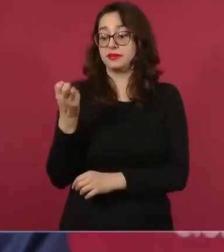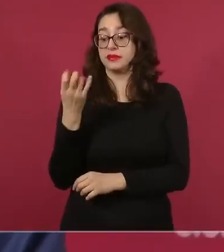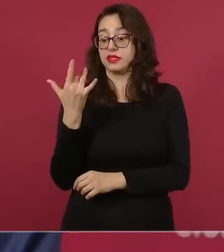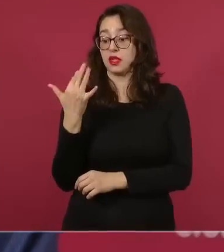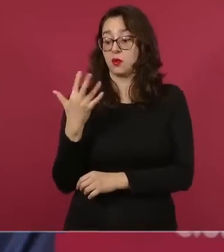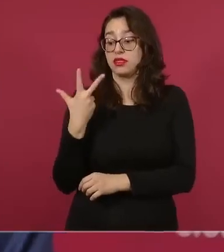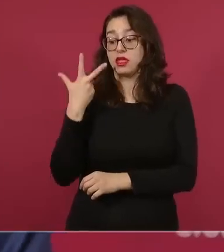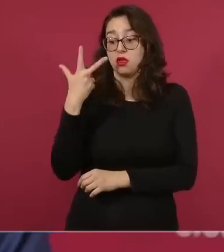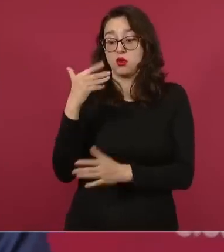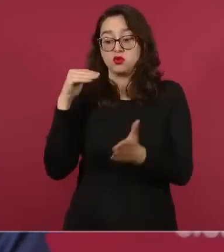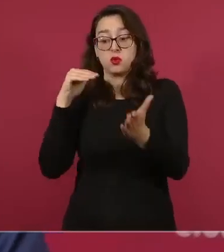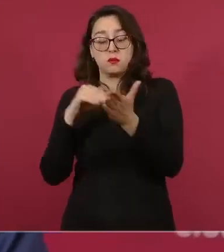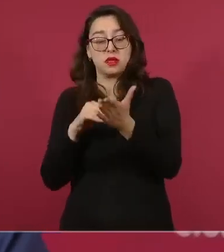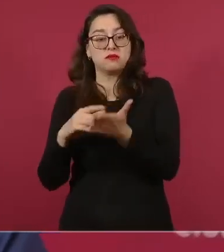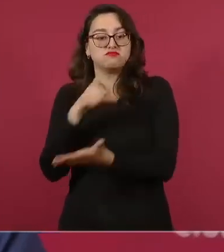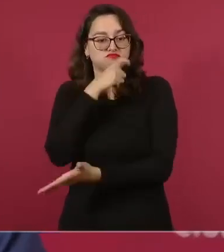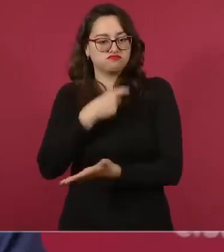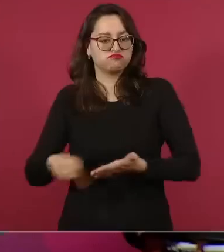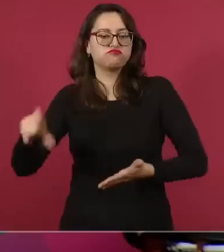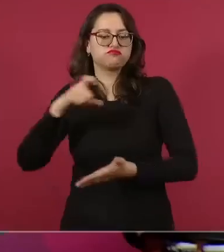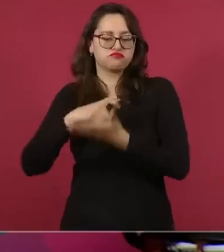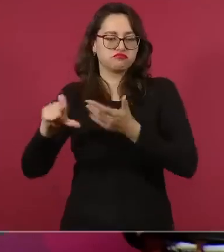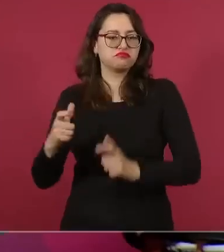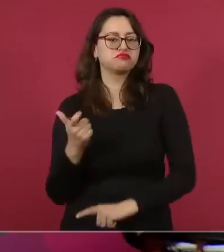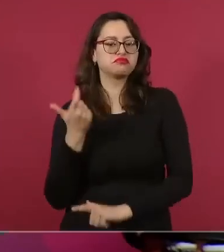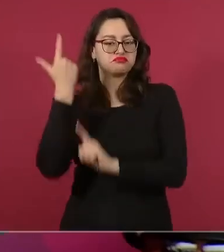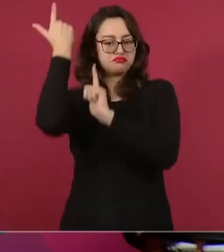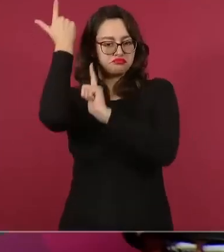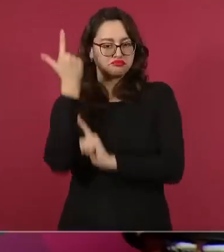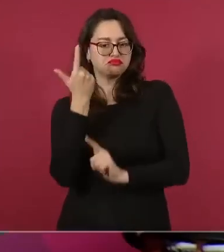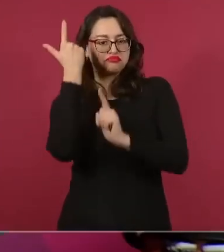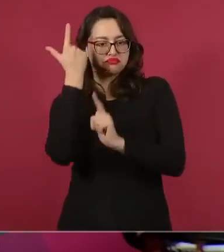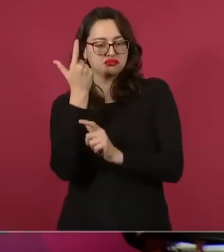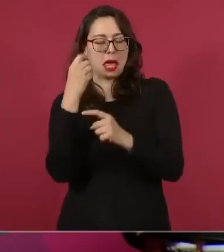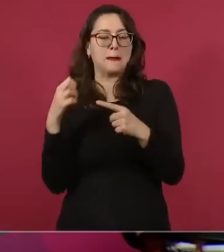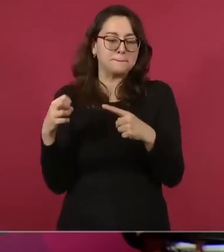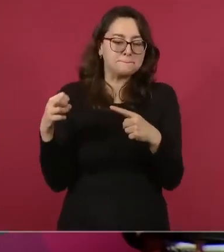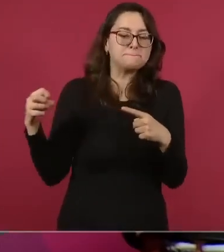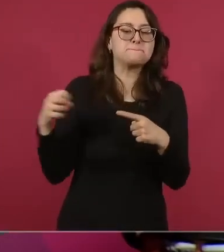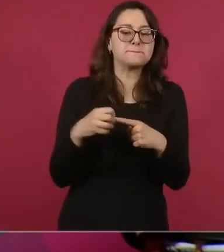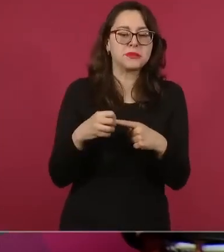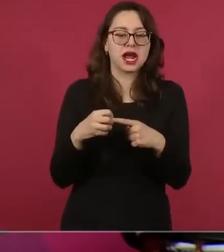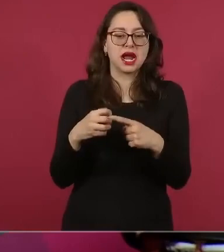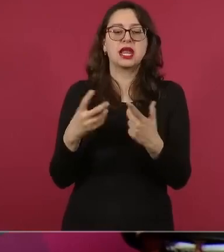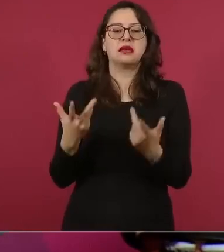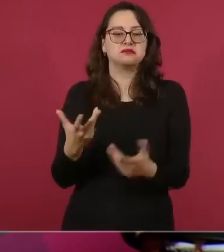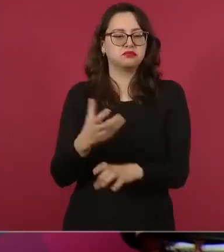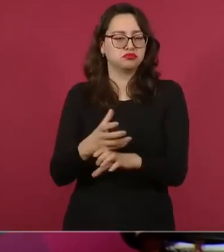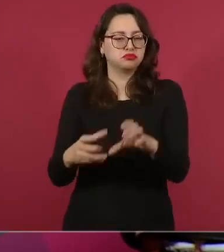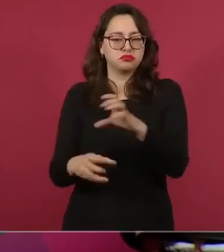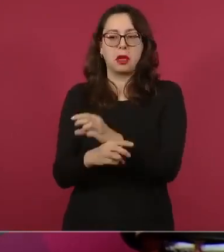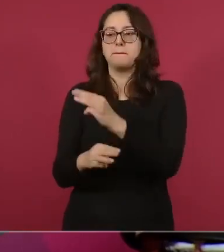358,000 se destinaron a la compra de armas, municiones y equipos.